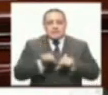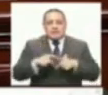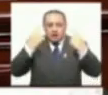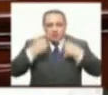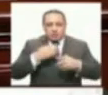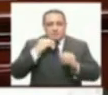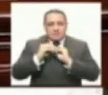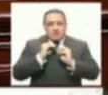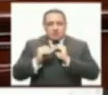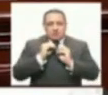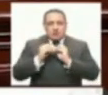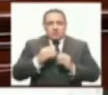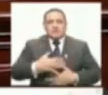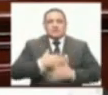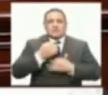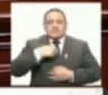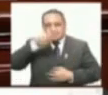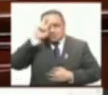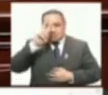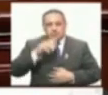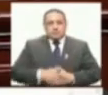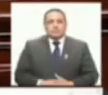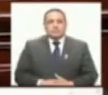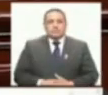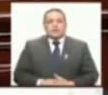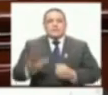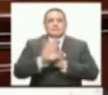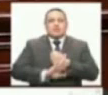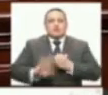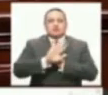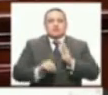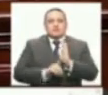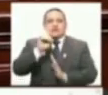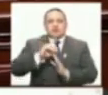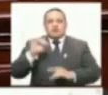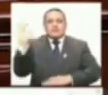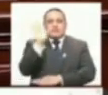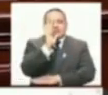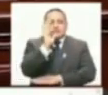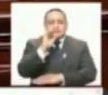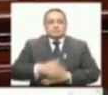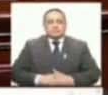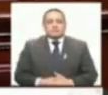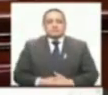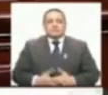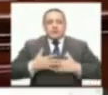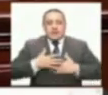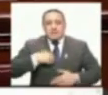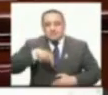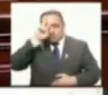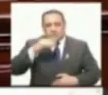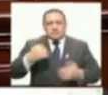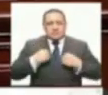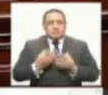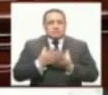mejorarlos desde los intereses del país. Protección y desarrollo del medio ambiente. Nuestro país tiene